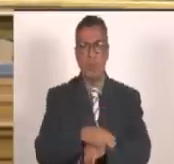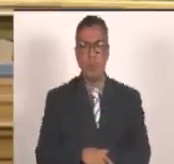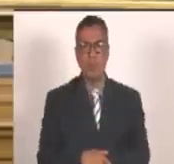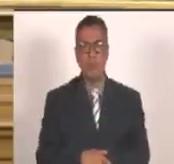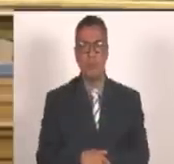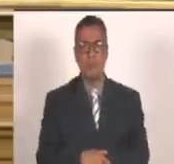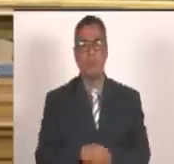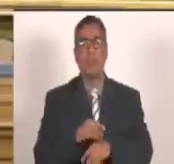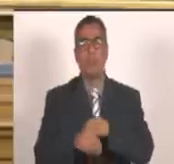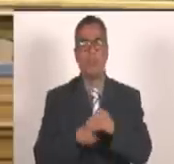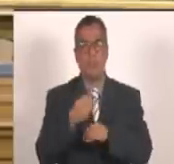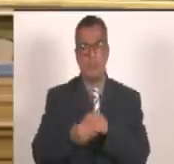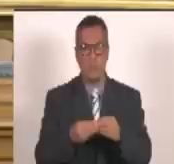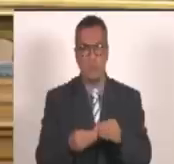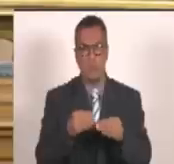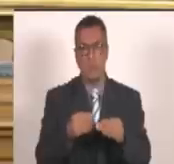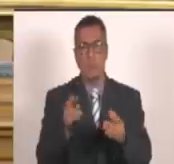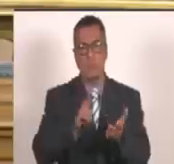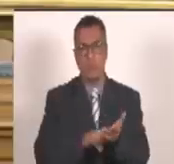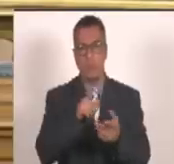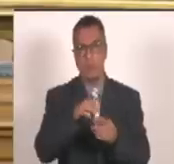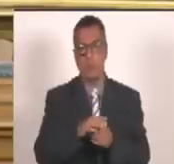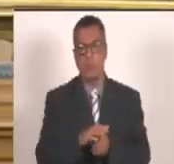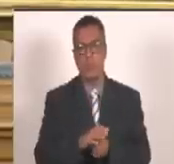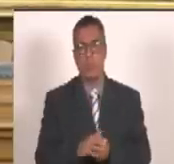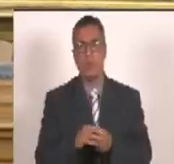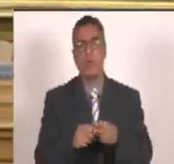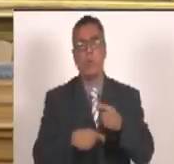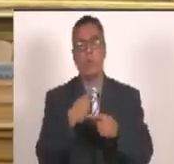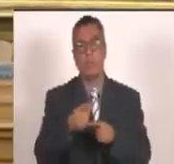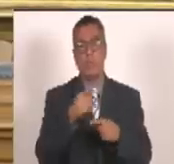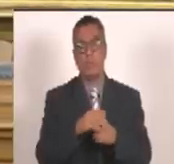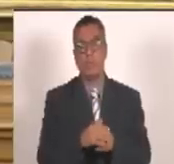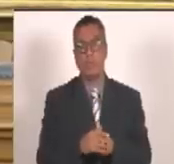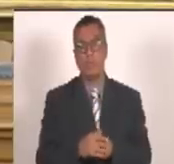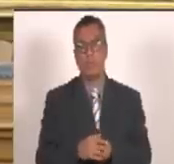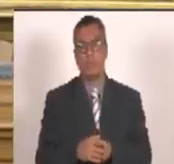manera concurrente y simultánea, las actas de las